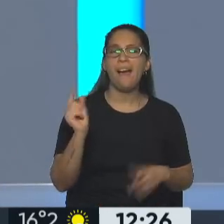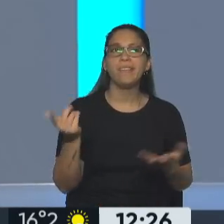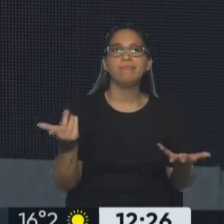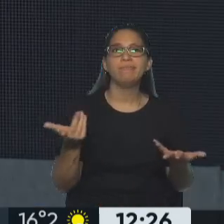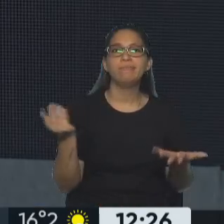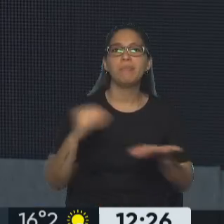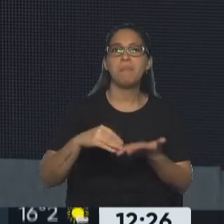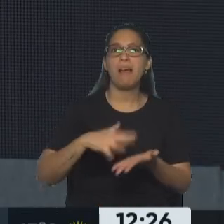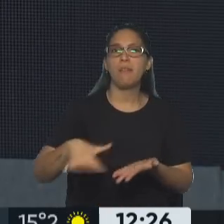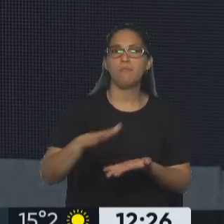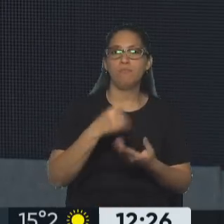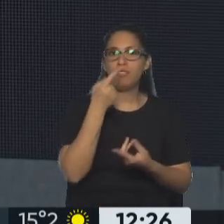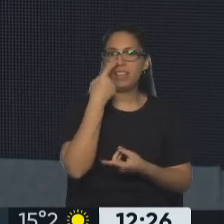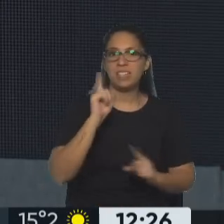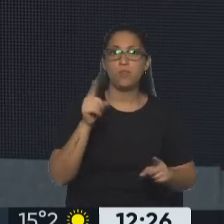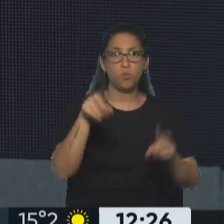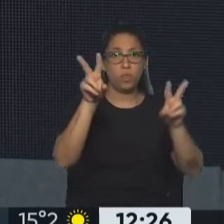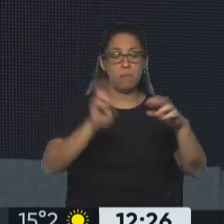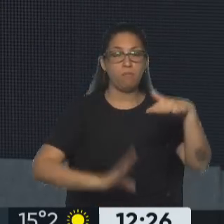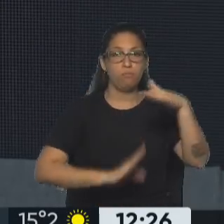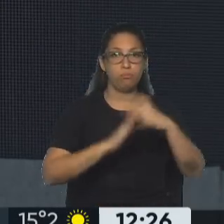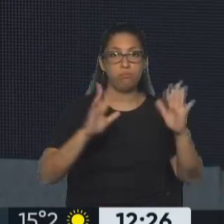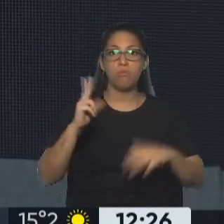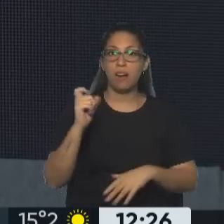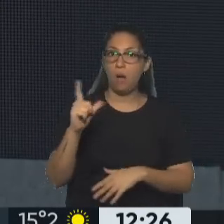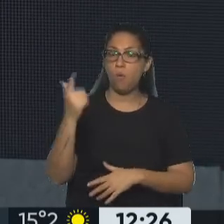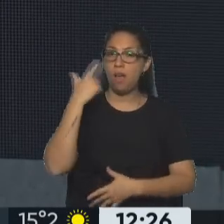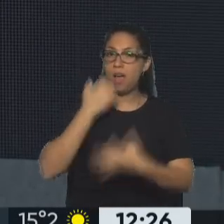otra manera, ¿no? Es uno de los temas del día, y acaba de ser analizado por Raúl de la Torre. Gracias, Raúl.